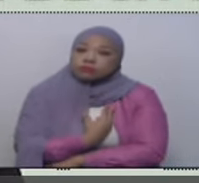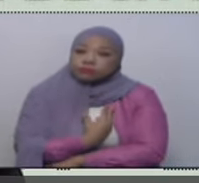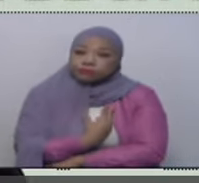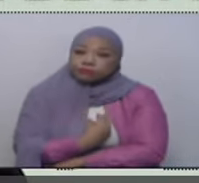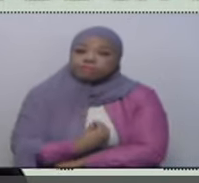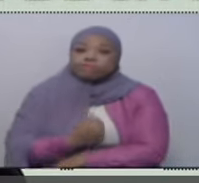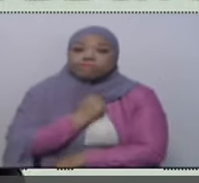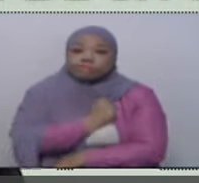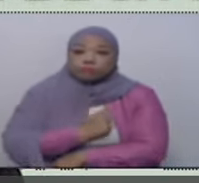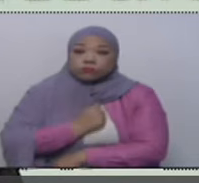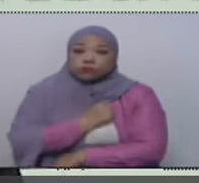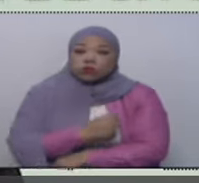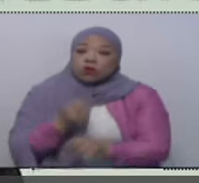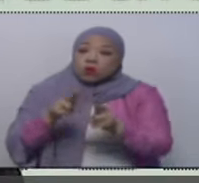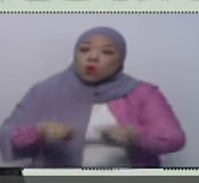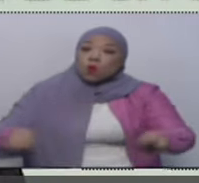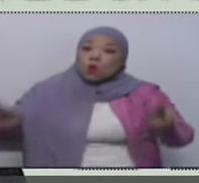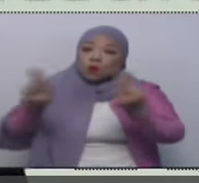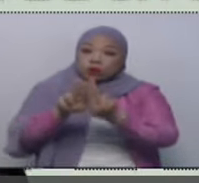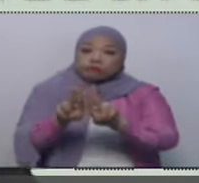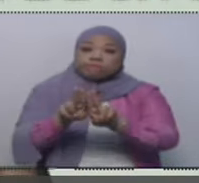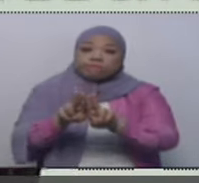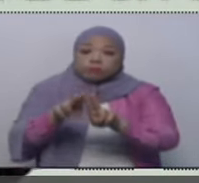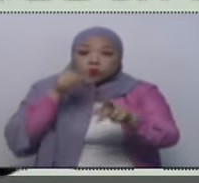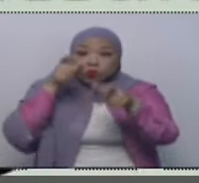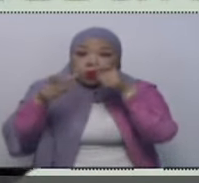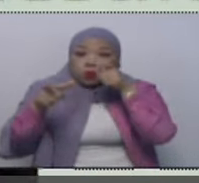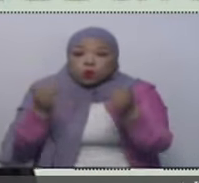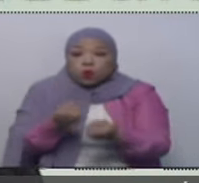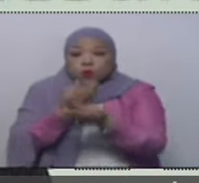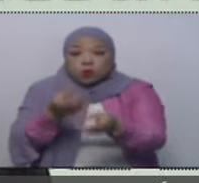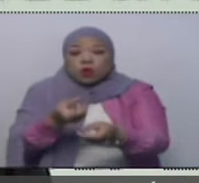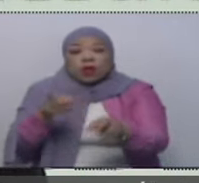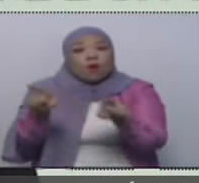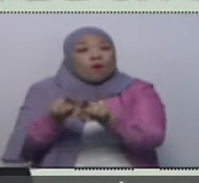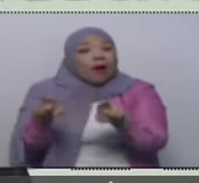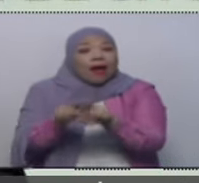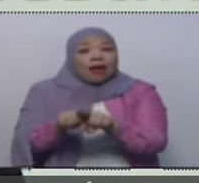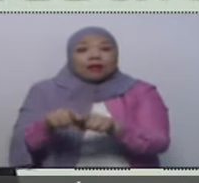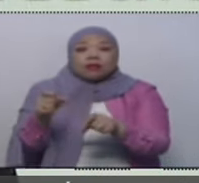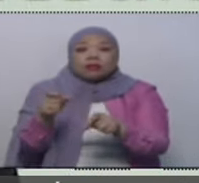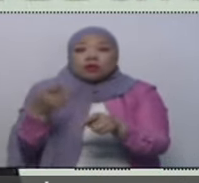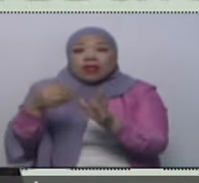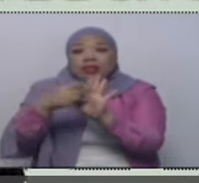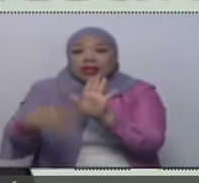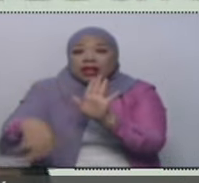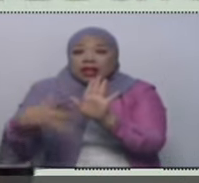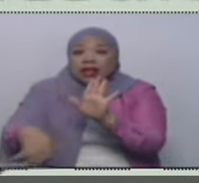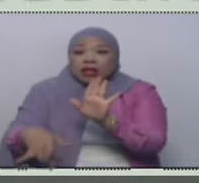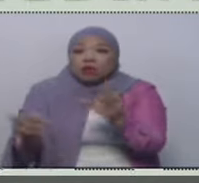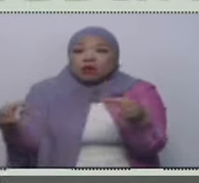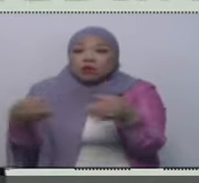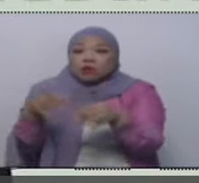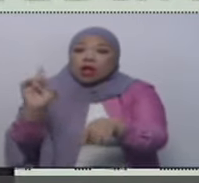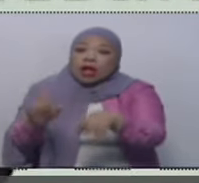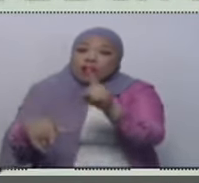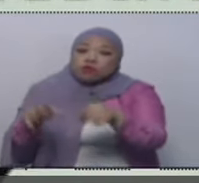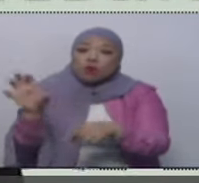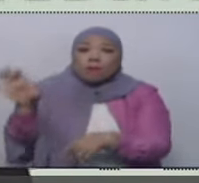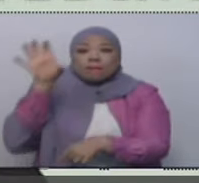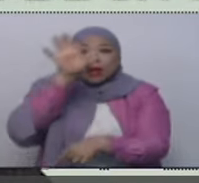encontramos con un Consejo de Seguridad que está secuestrado por el derecho de veto de algunos